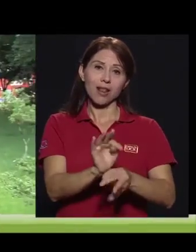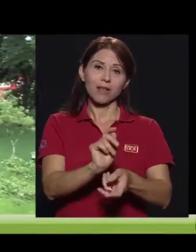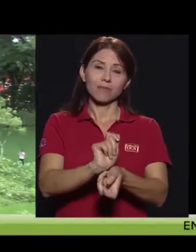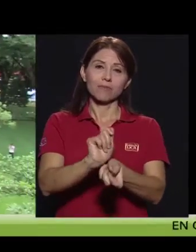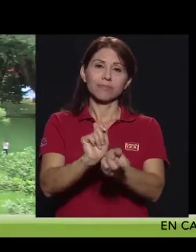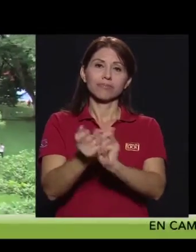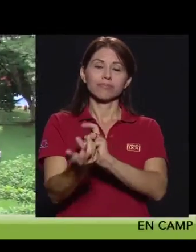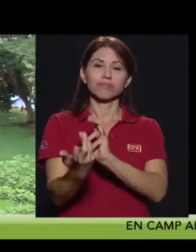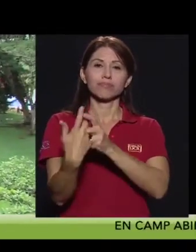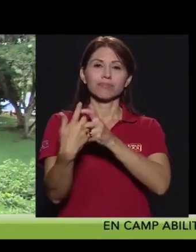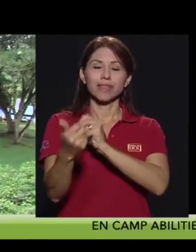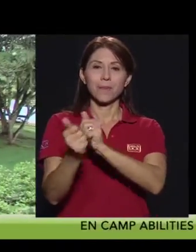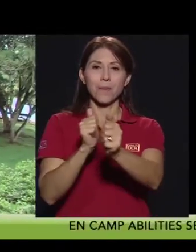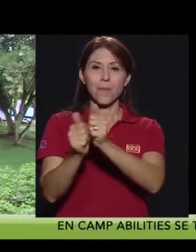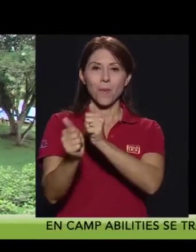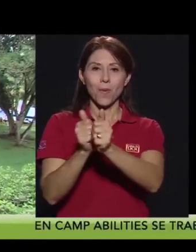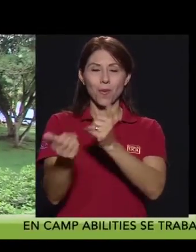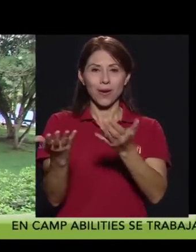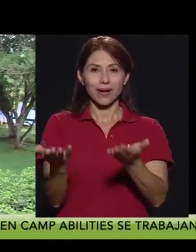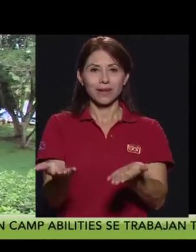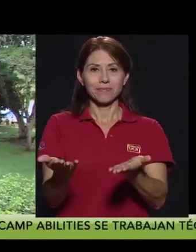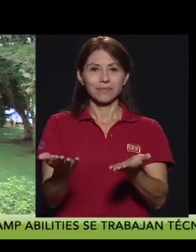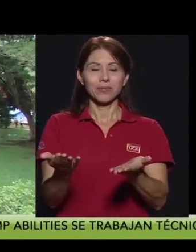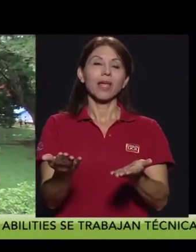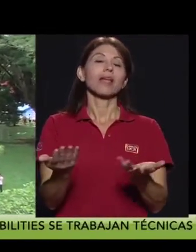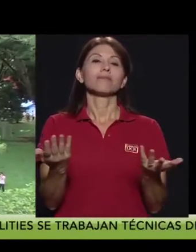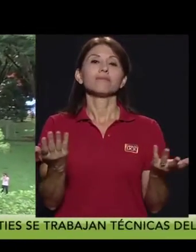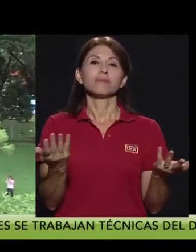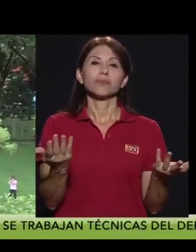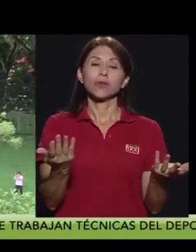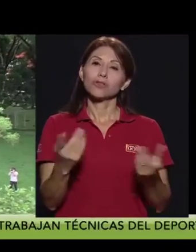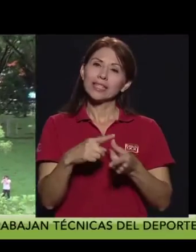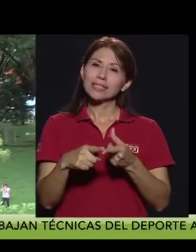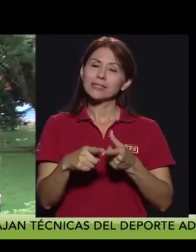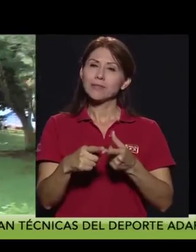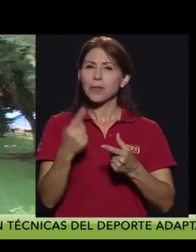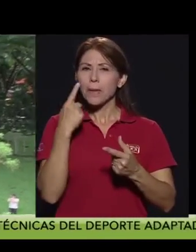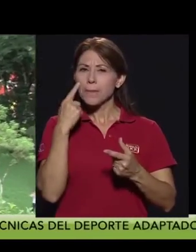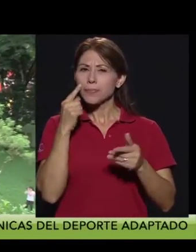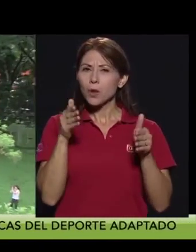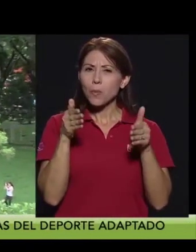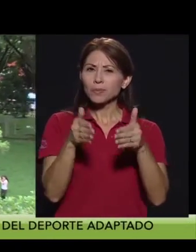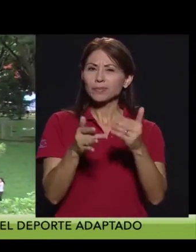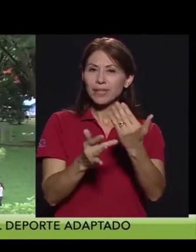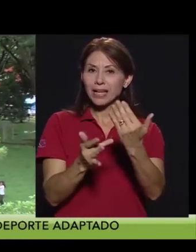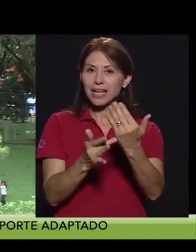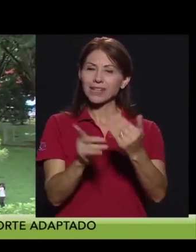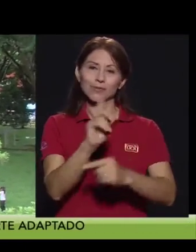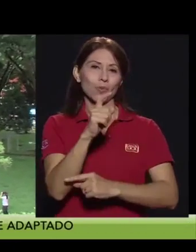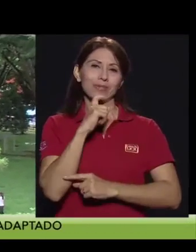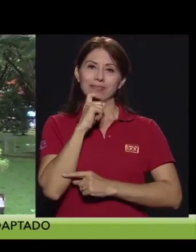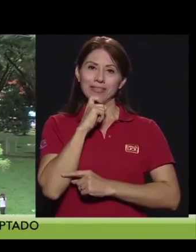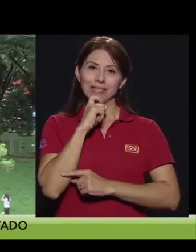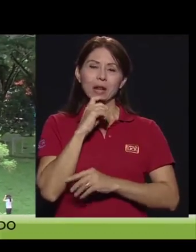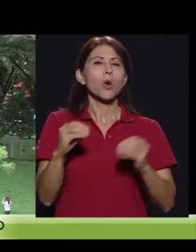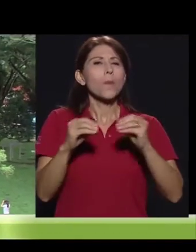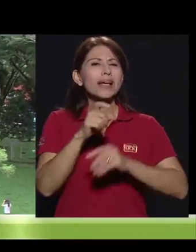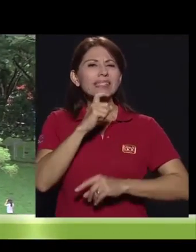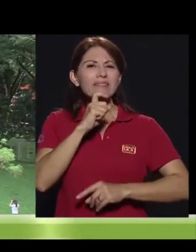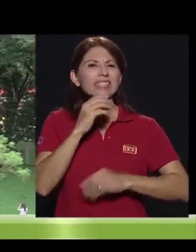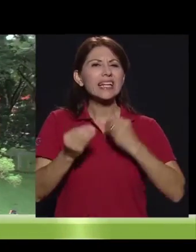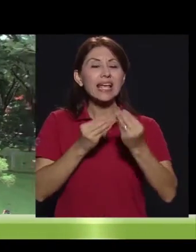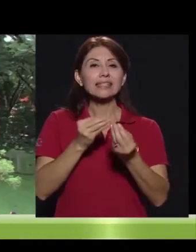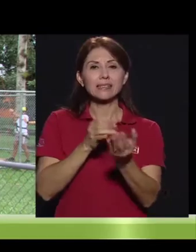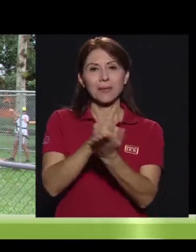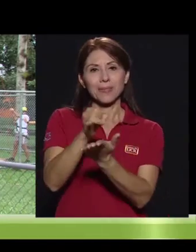las adaptamos al deporte. Entonces realmente creo que buscar tanto por ese lado de las técnicas no es tan difícil. Lo que sí es más difícil